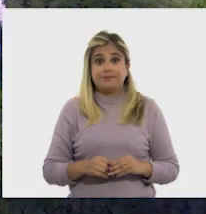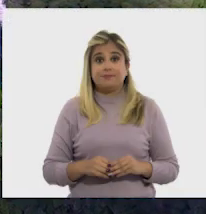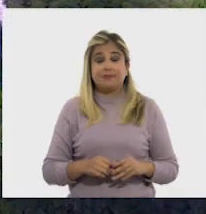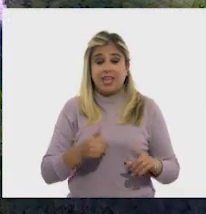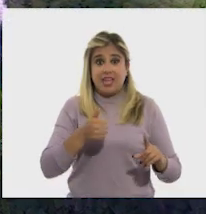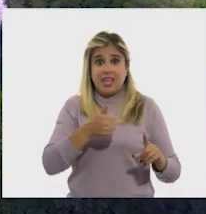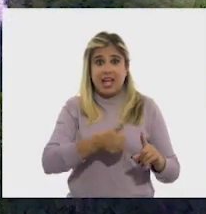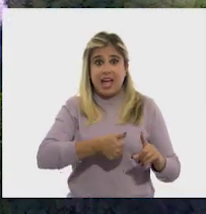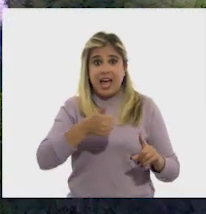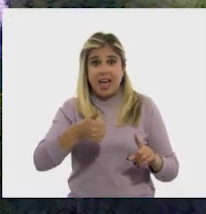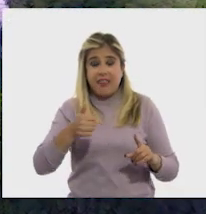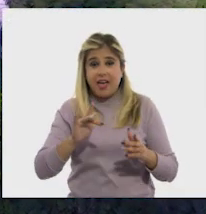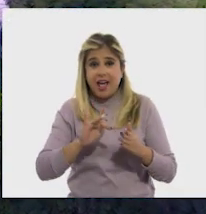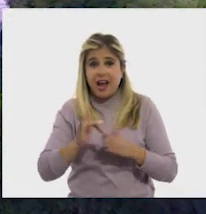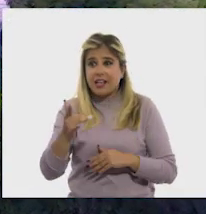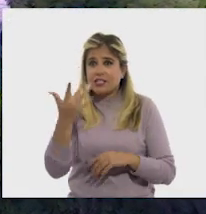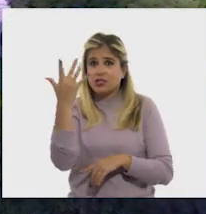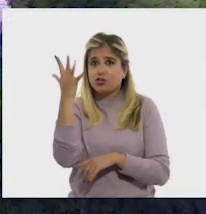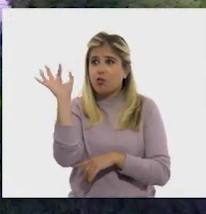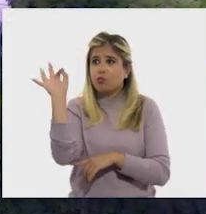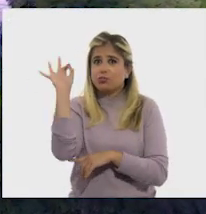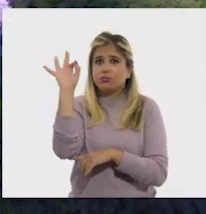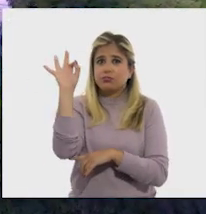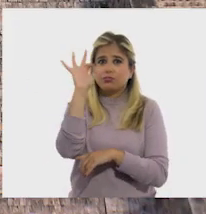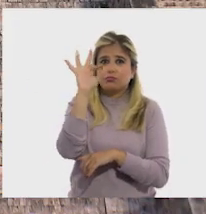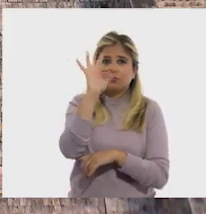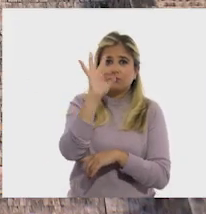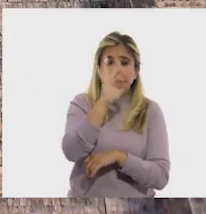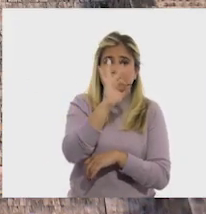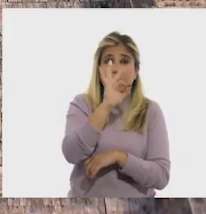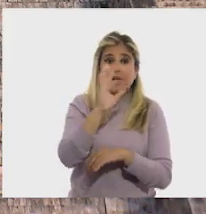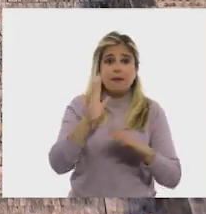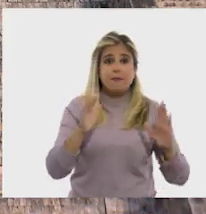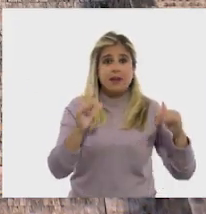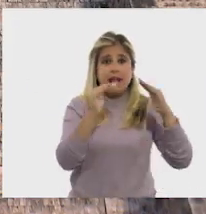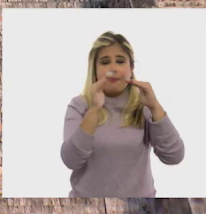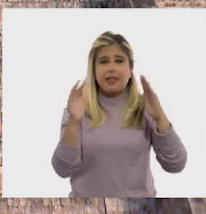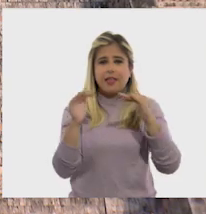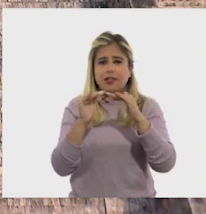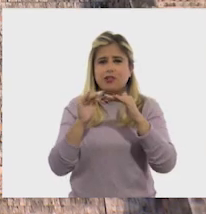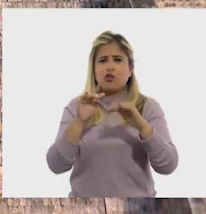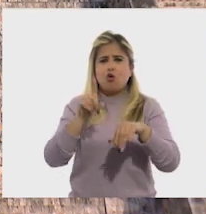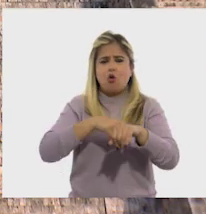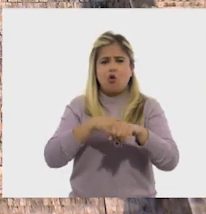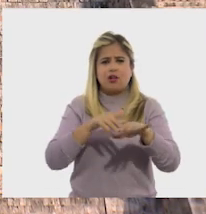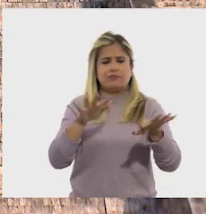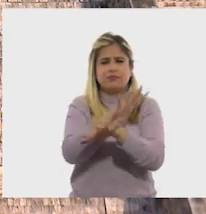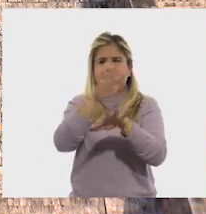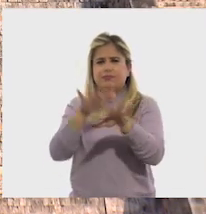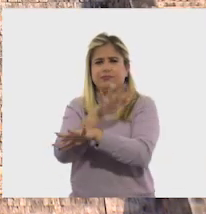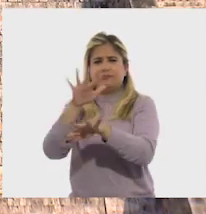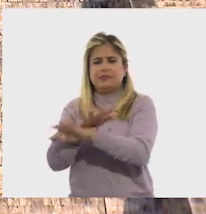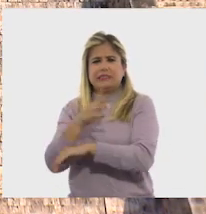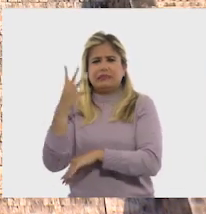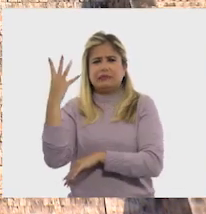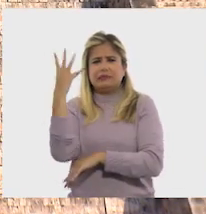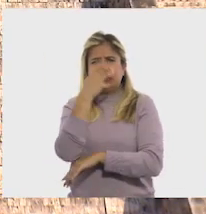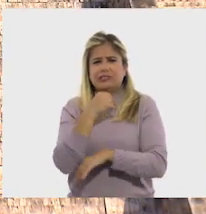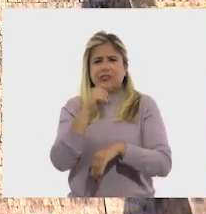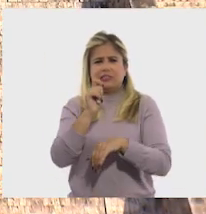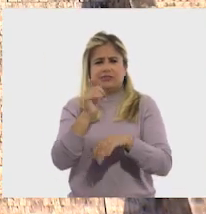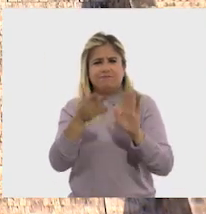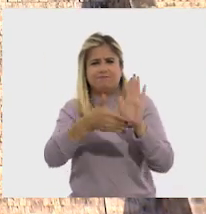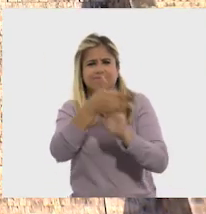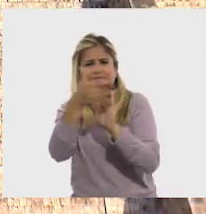Cada hora y gracias a la posición del sol, los edificios adquieren diferentes tonalidades, dejándonos ver su belleza arquitectónica.